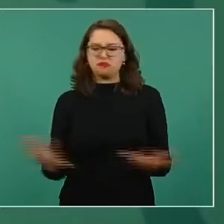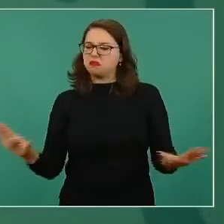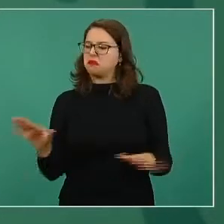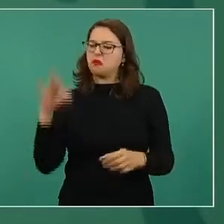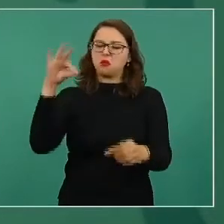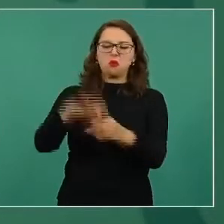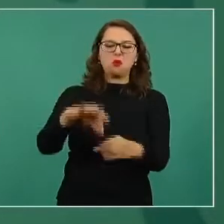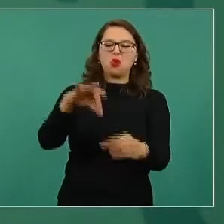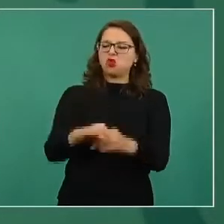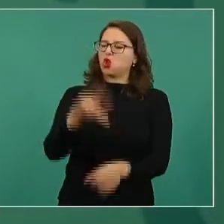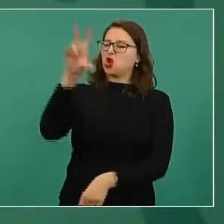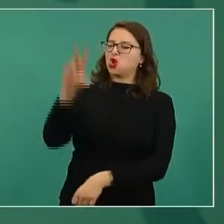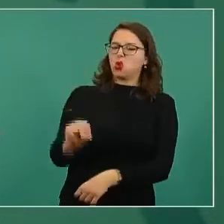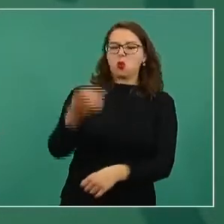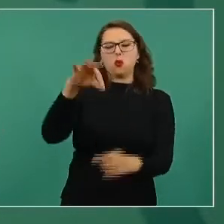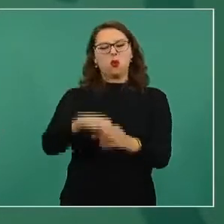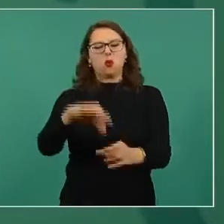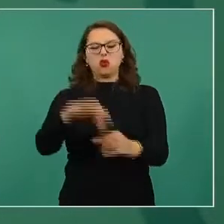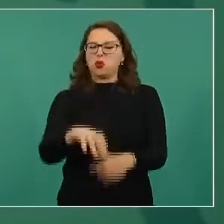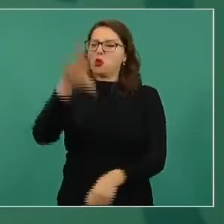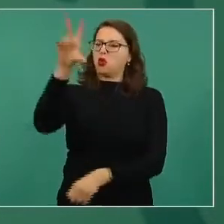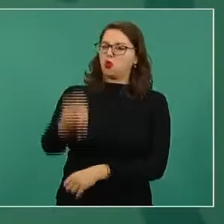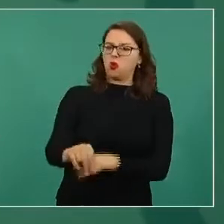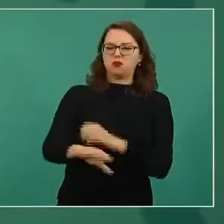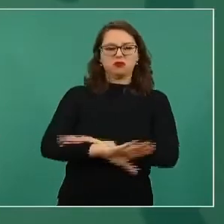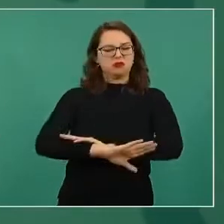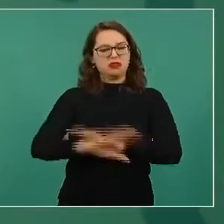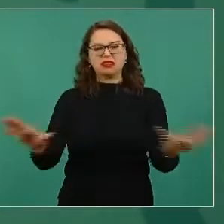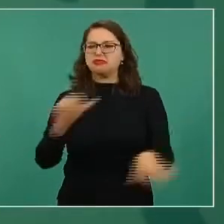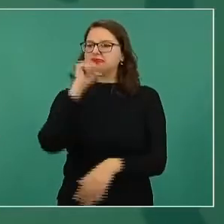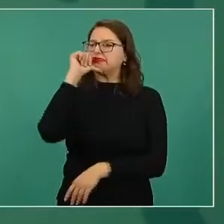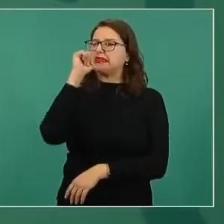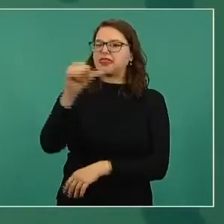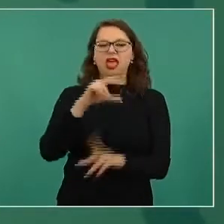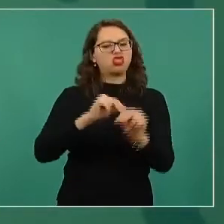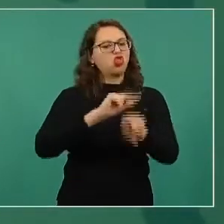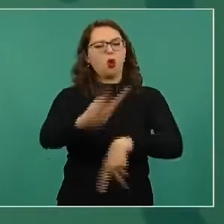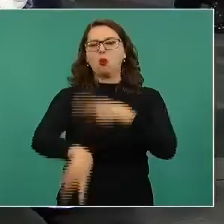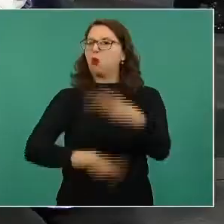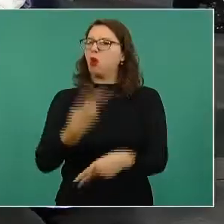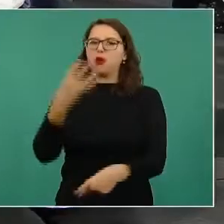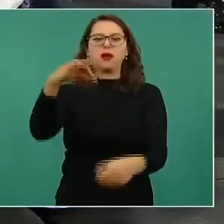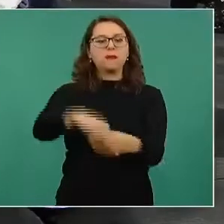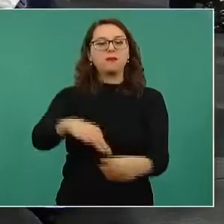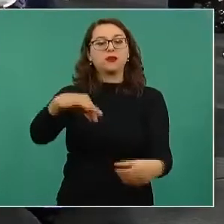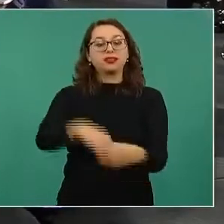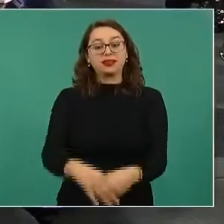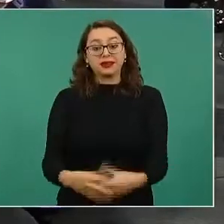y con esto le hicieron siempre